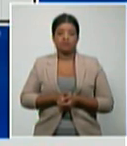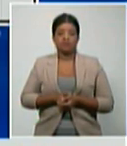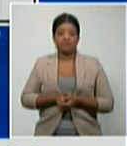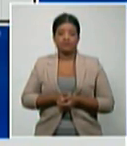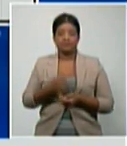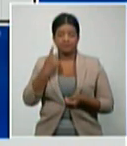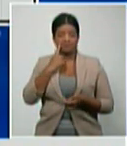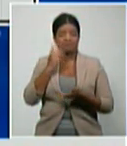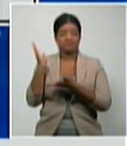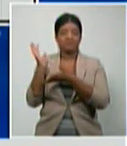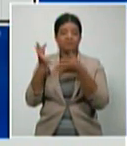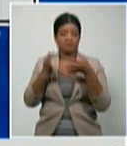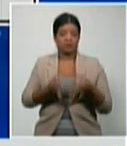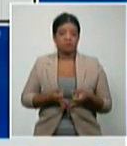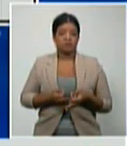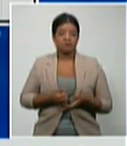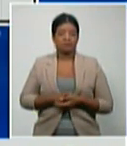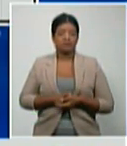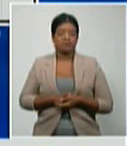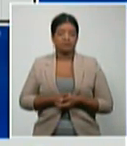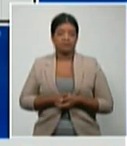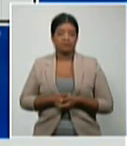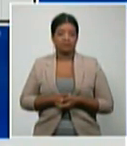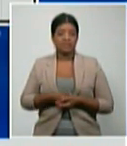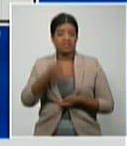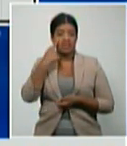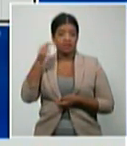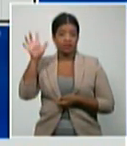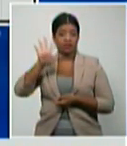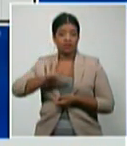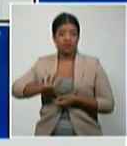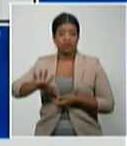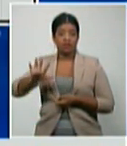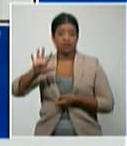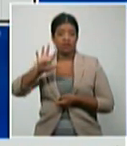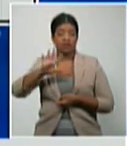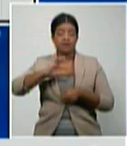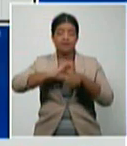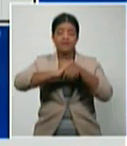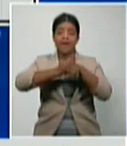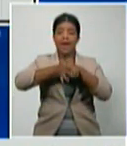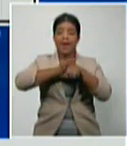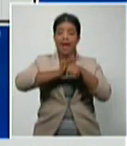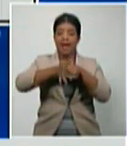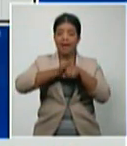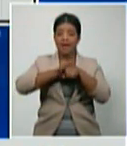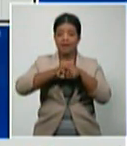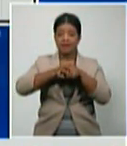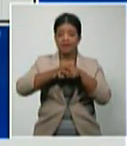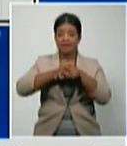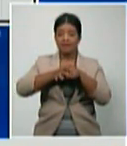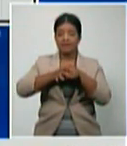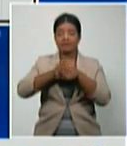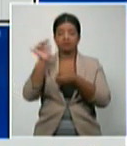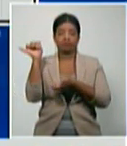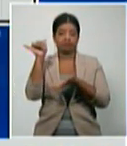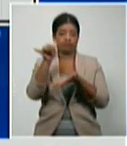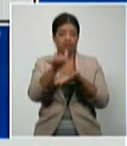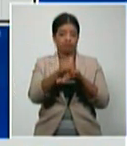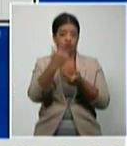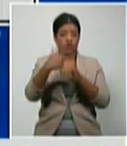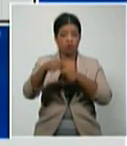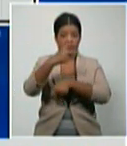ahí. Ahí ustedes ven que las mandarinas son los importados y las azules